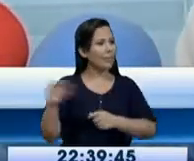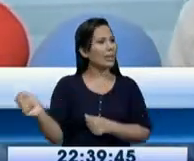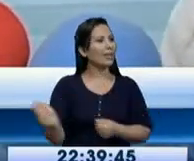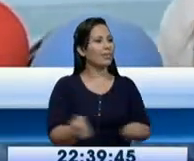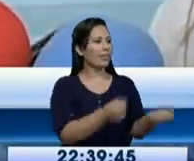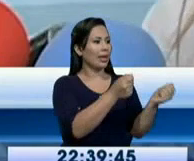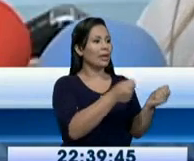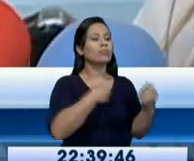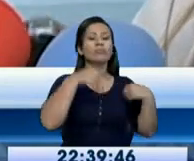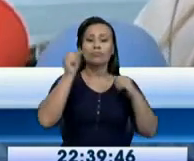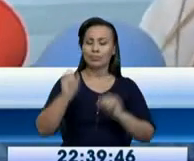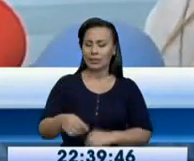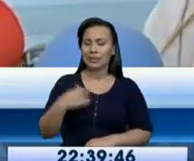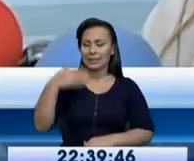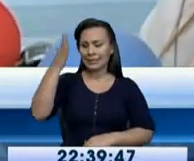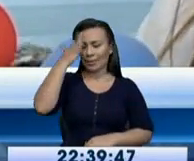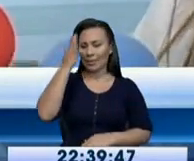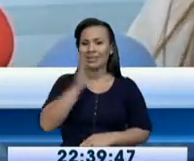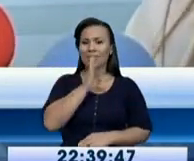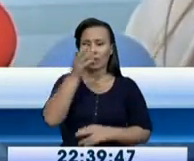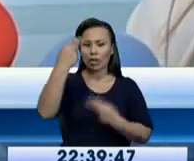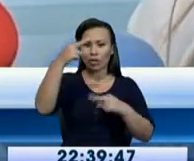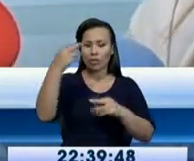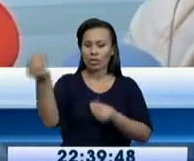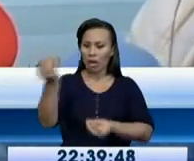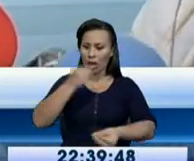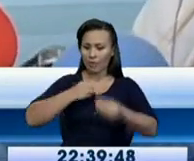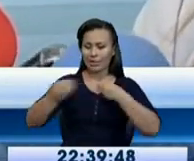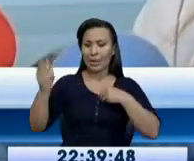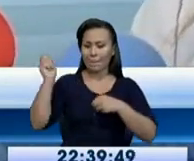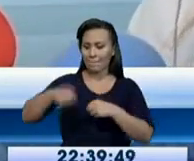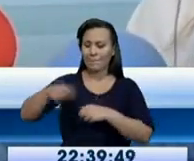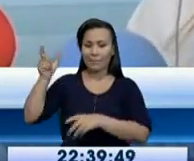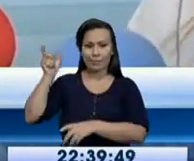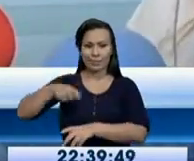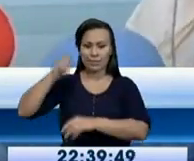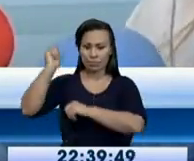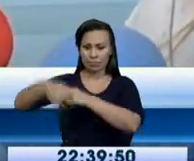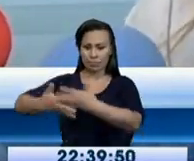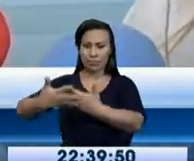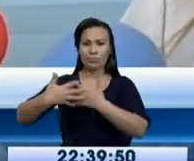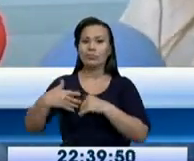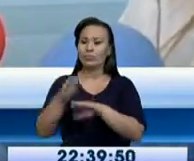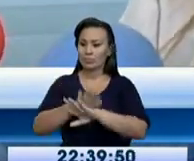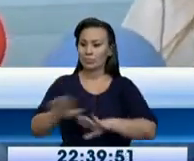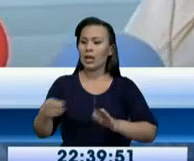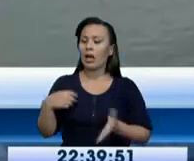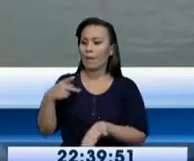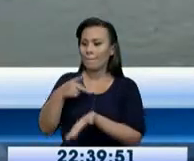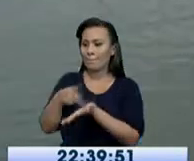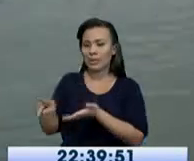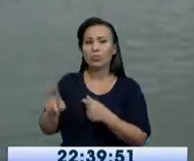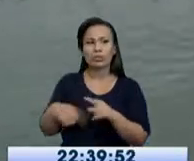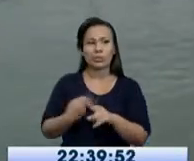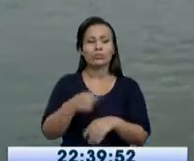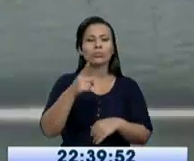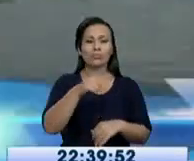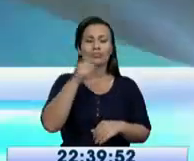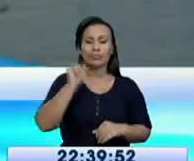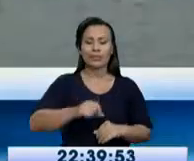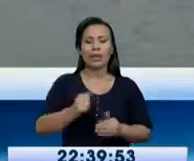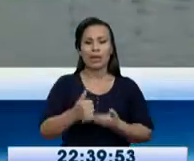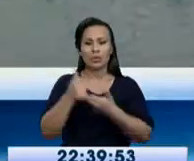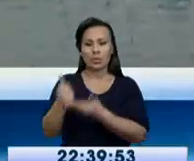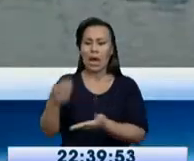que puedan corroborar esta información siempre y cuando nuestros pescadores artesanales estén debidamente acreditados. Ellos podrán beneficiarse